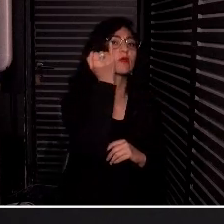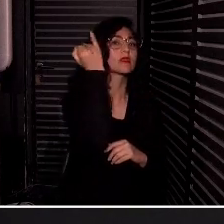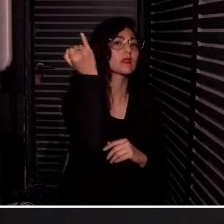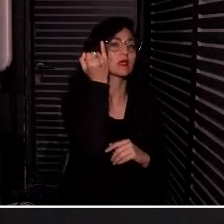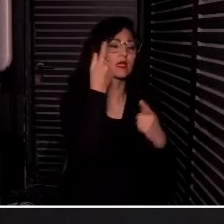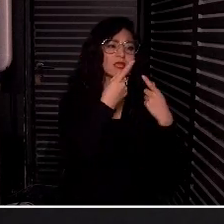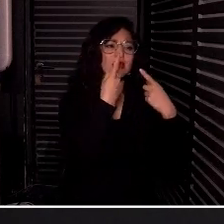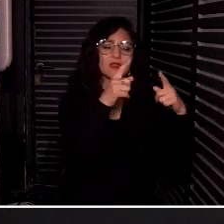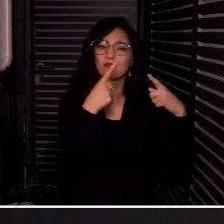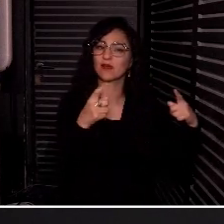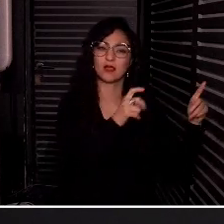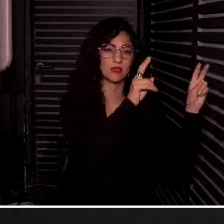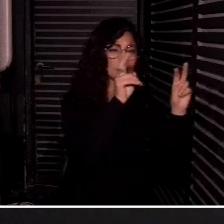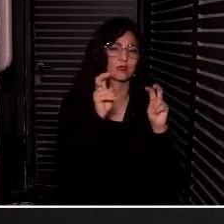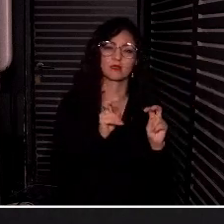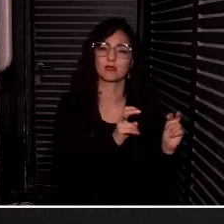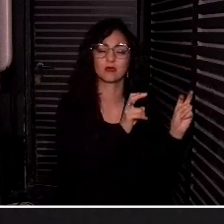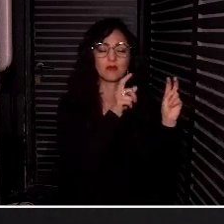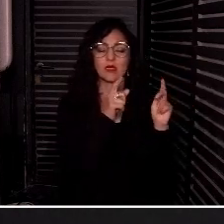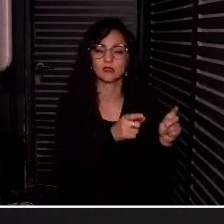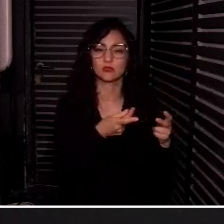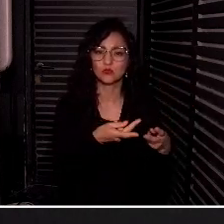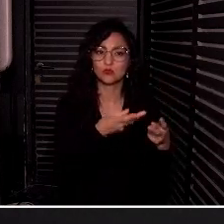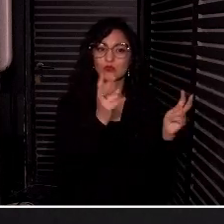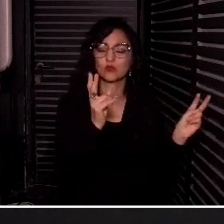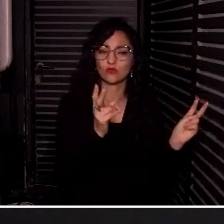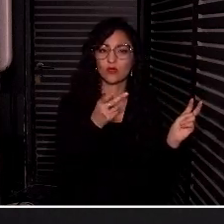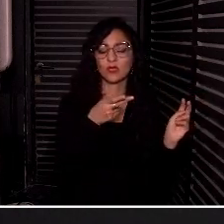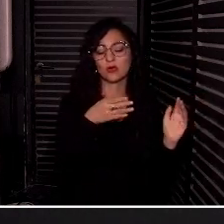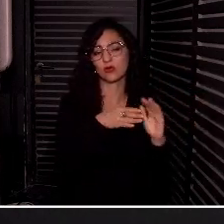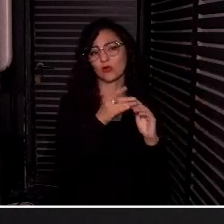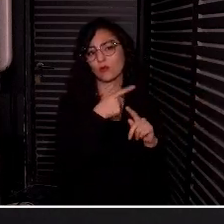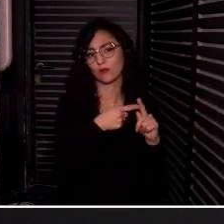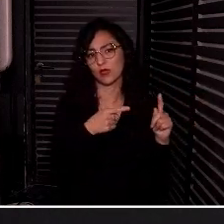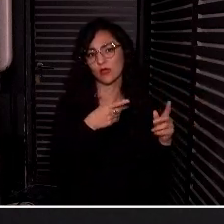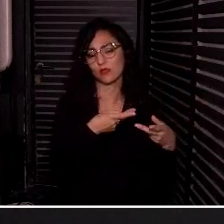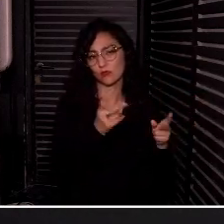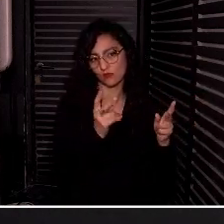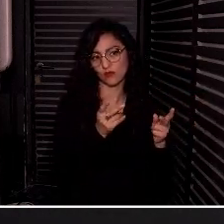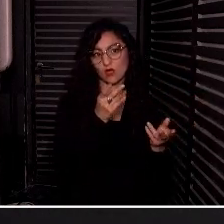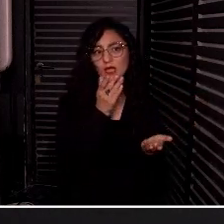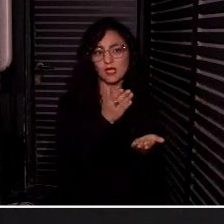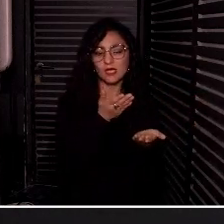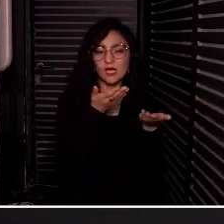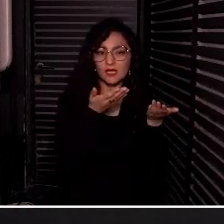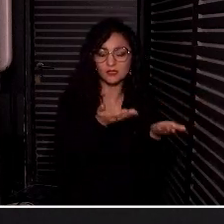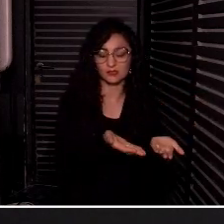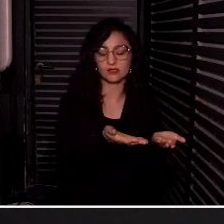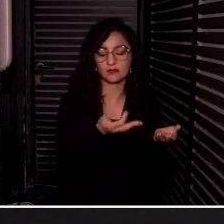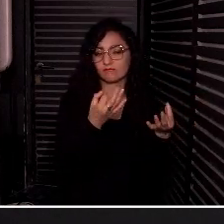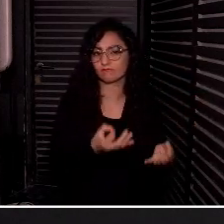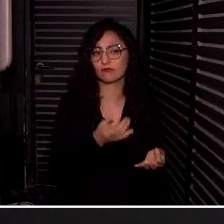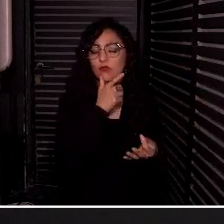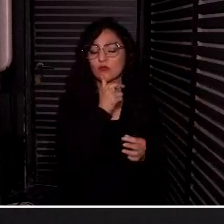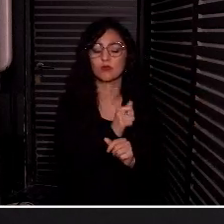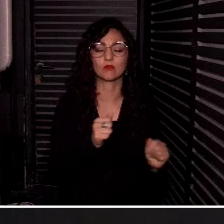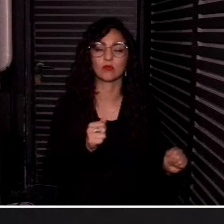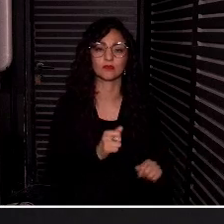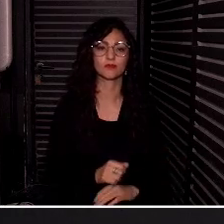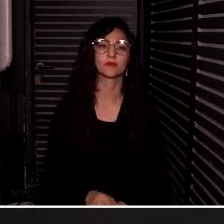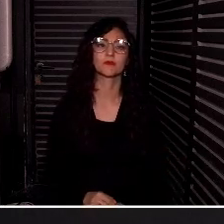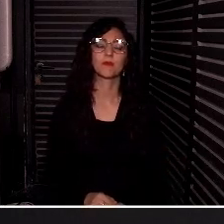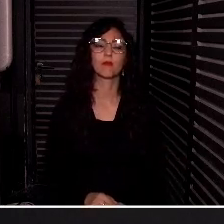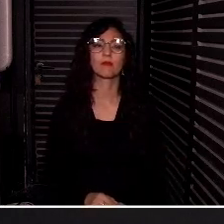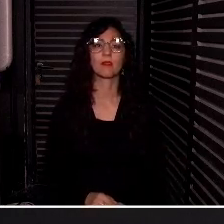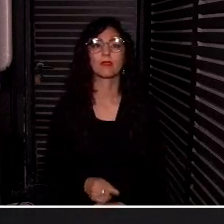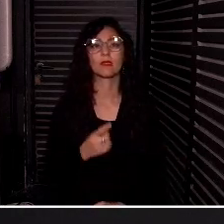es como el deber ser de la televisión pública de un medio público del que sea y eso es incuestionable y y lo que es